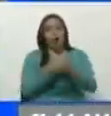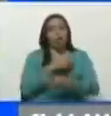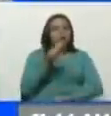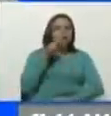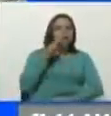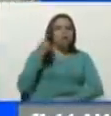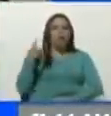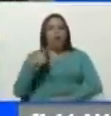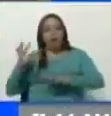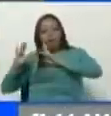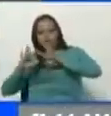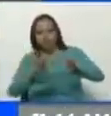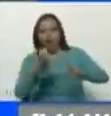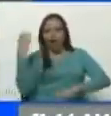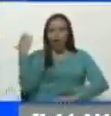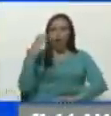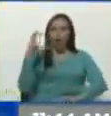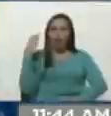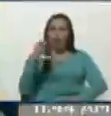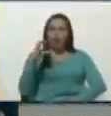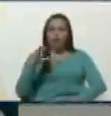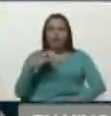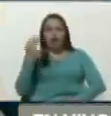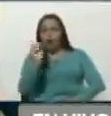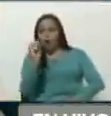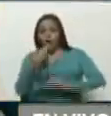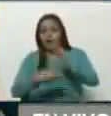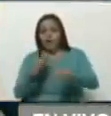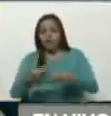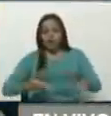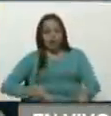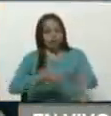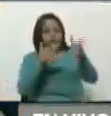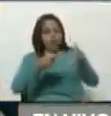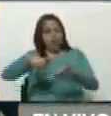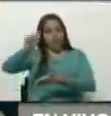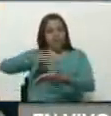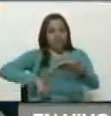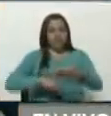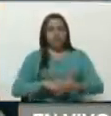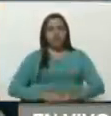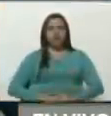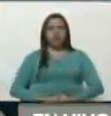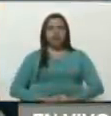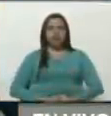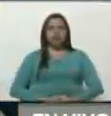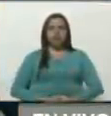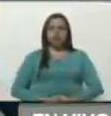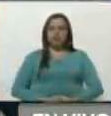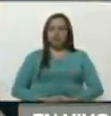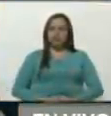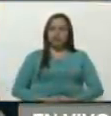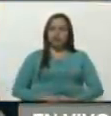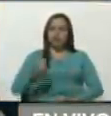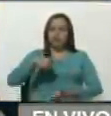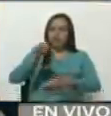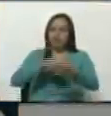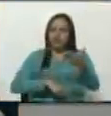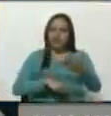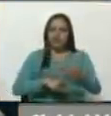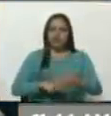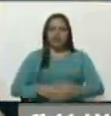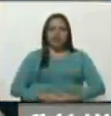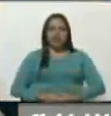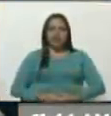invasión desde Colombia o una invasión hecha por encargo con la firma, ¿cómo es que se llamaba eso?